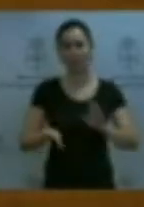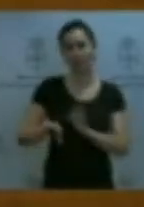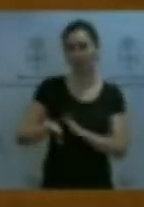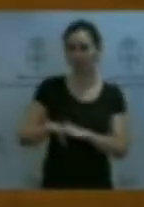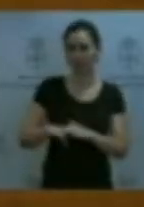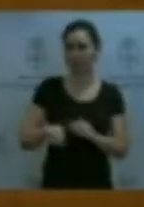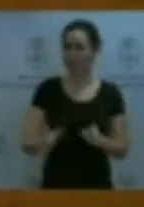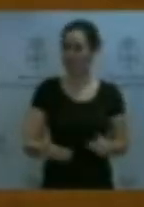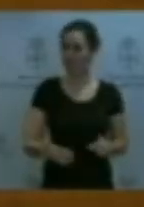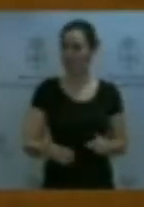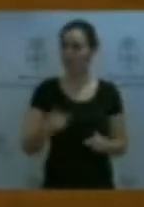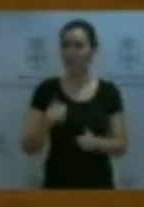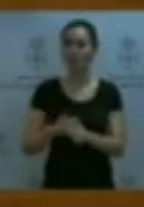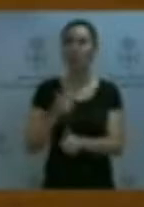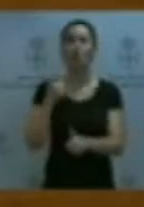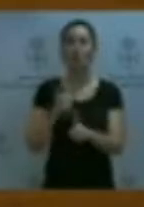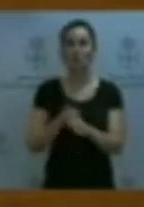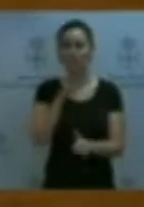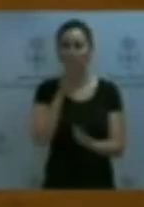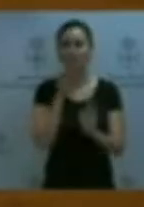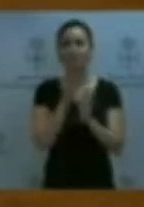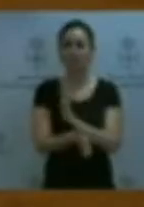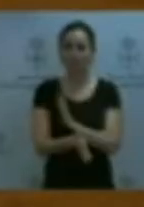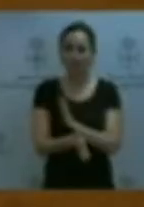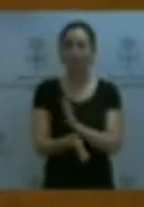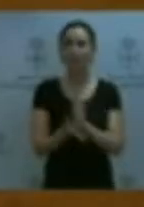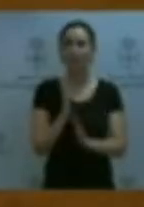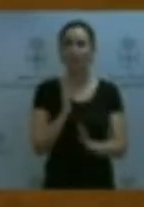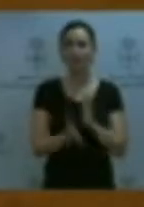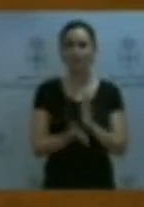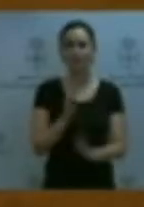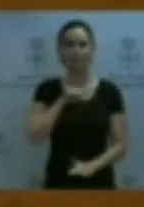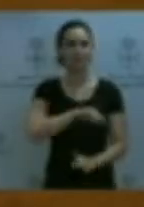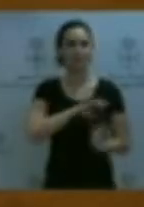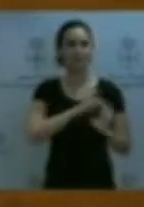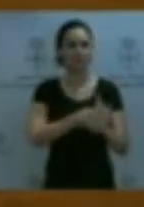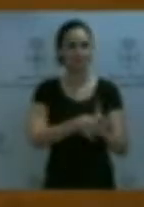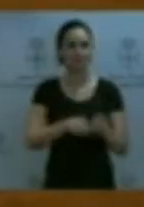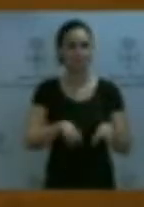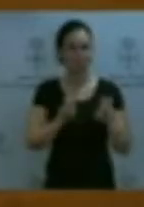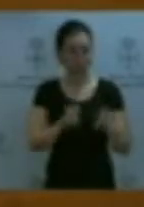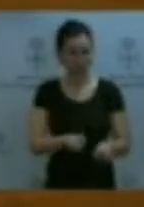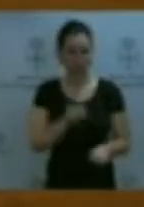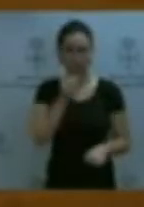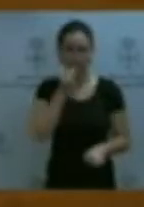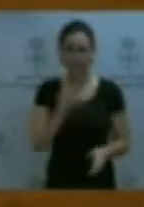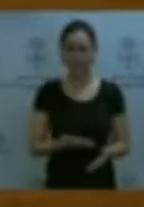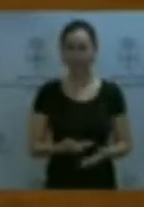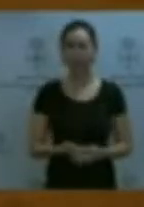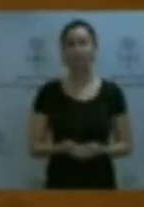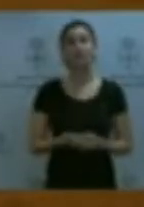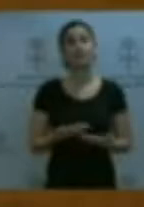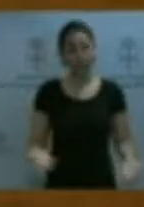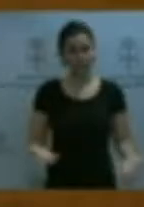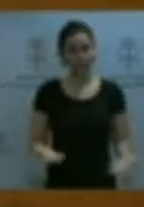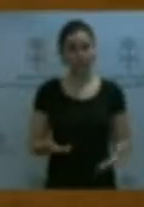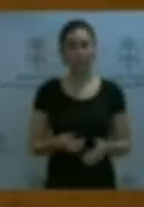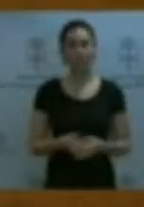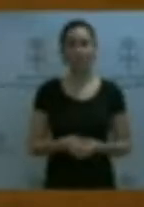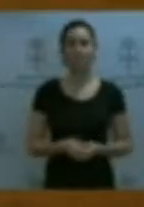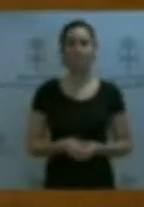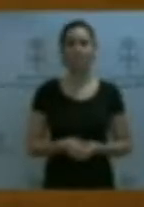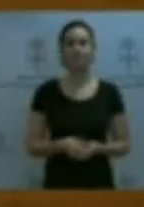bien desde la ética y desde la modernidad. Y está funcionando, desde luego, los permisos de maternidad situados